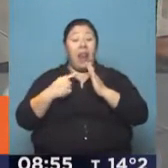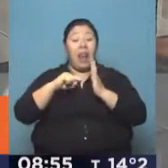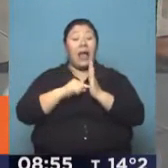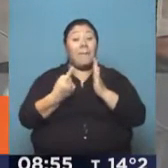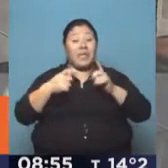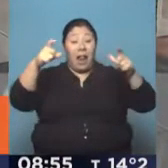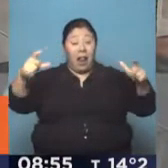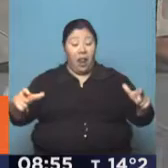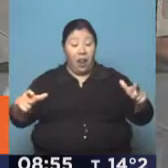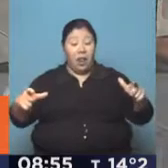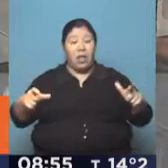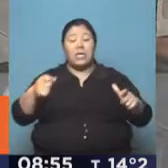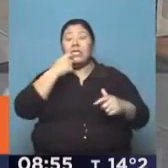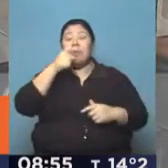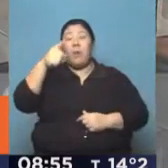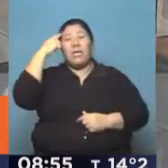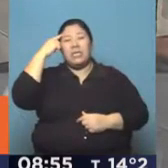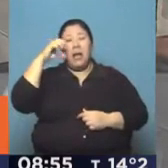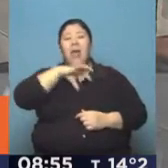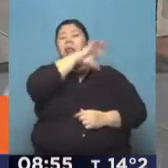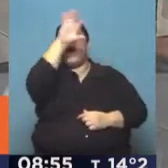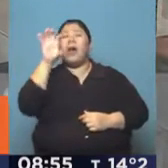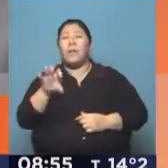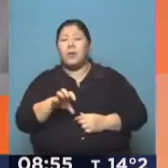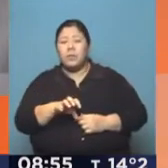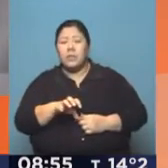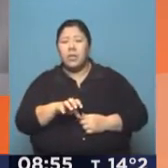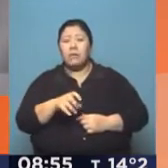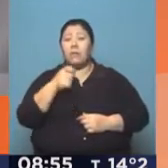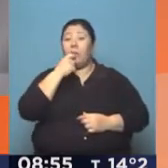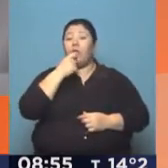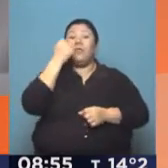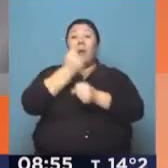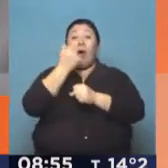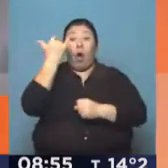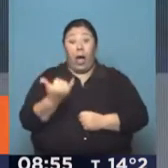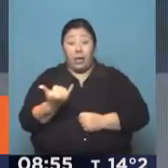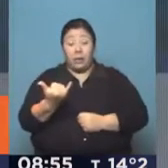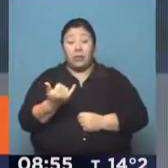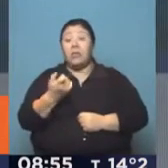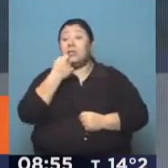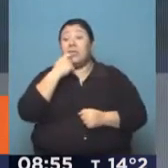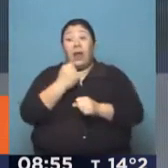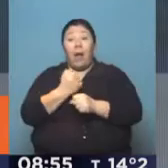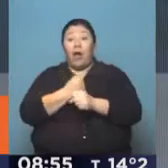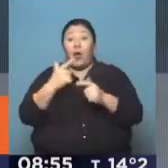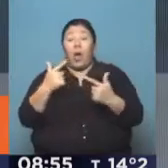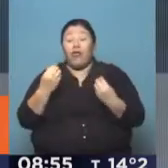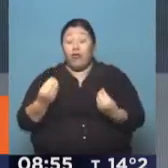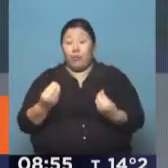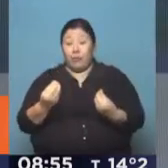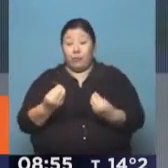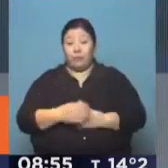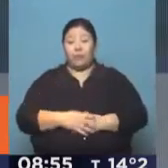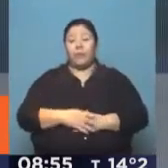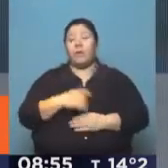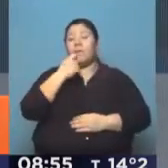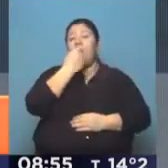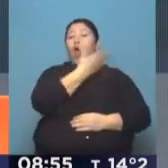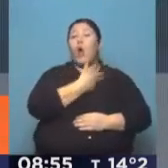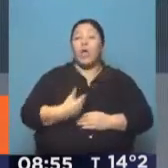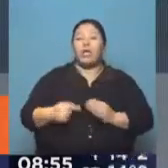del país entonces digo y quienes tienen la suerte de tener trabajo me parece que estas son las medidas que viene tomando el gobierno